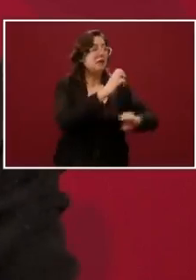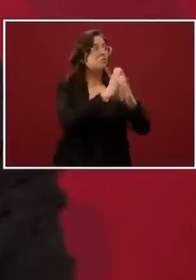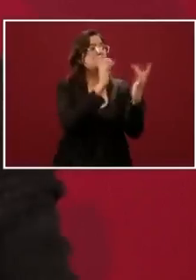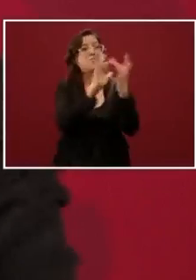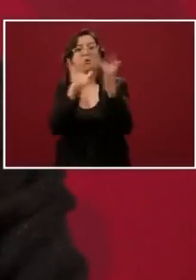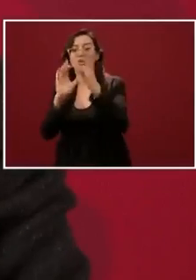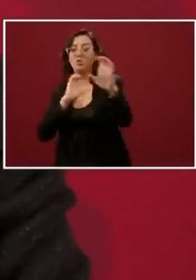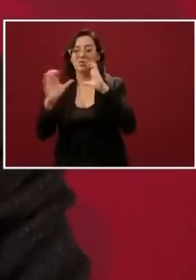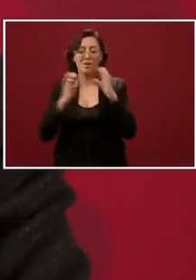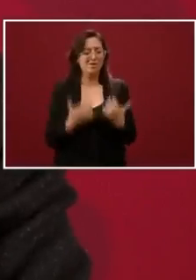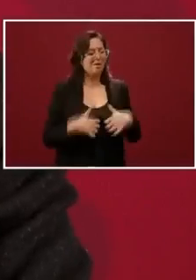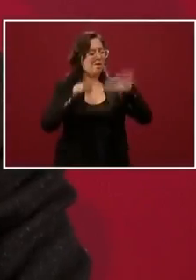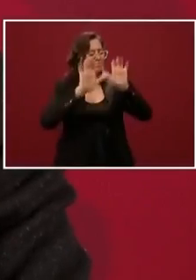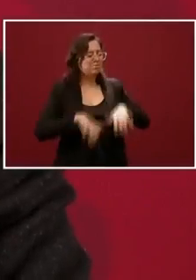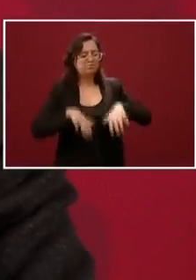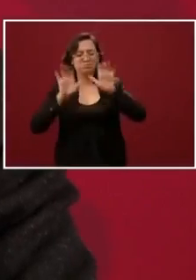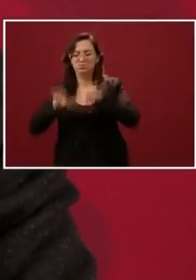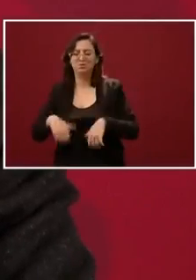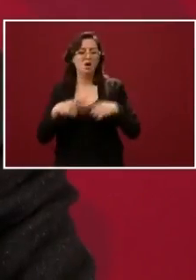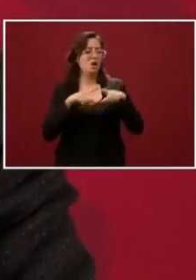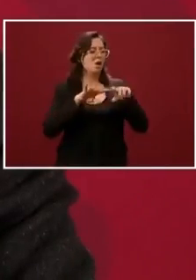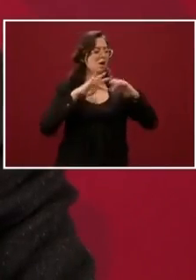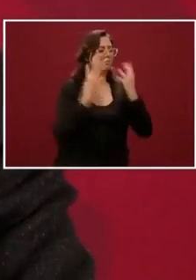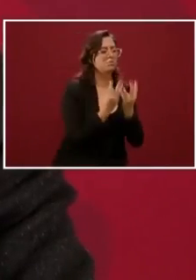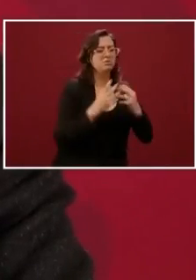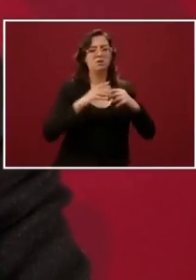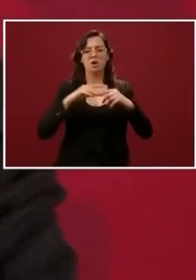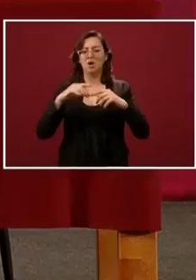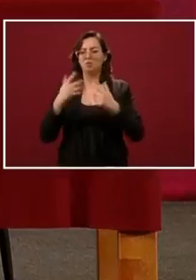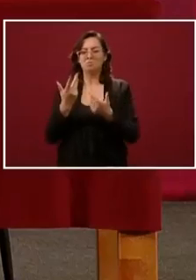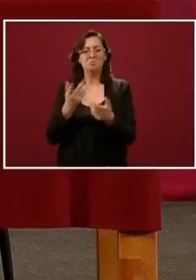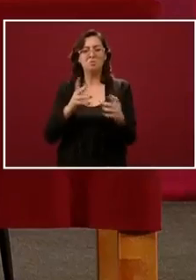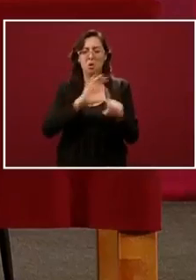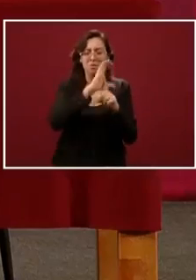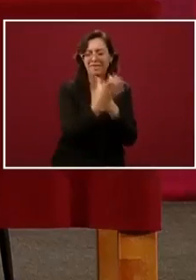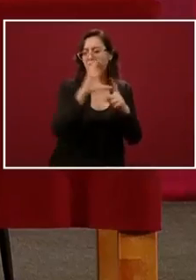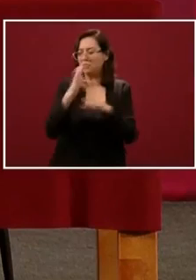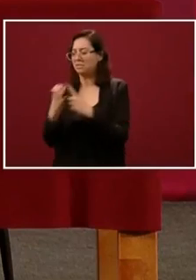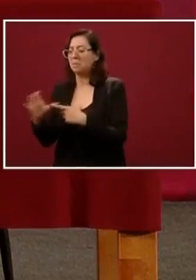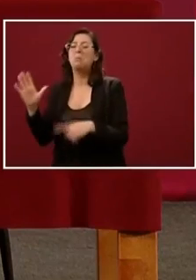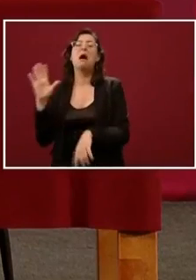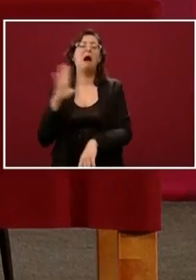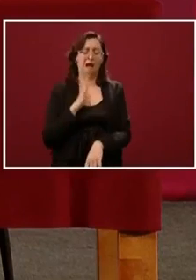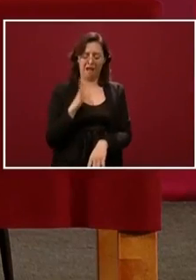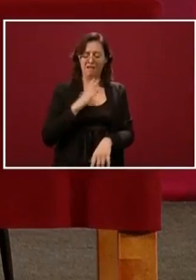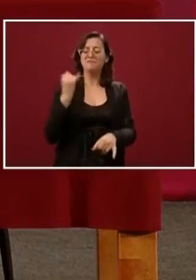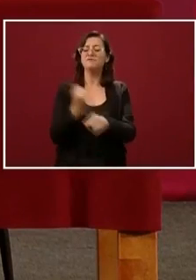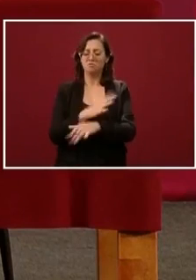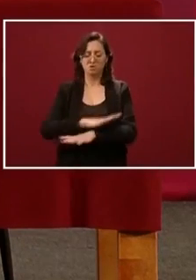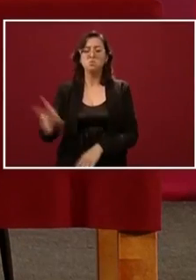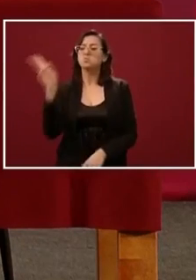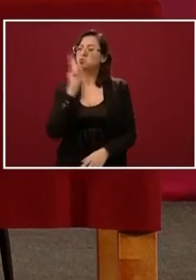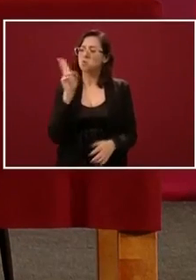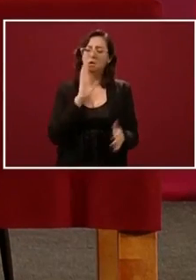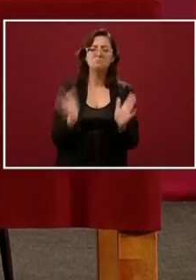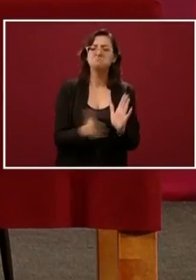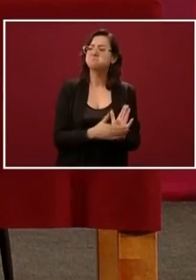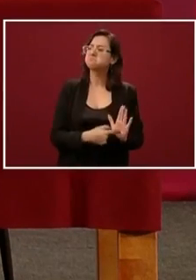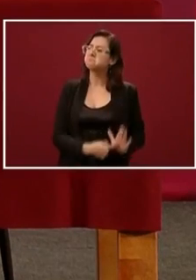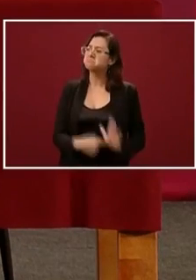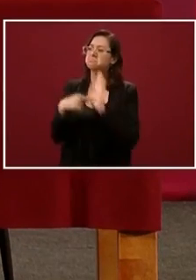están las minutas de los comités, subcomités y ahora el consejo. Entonces, hay evidencia profusa de que existen las medidas.